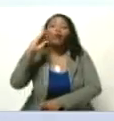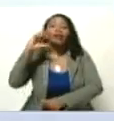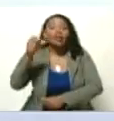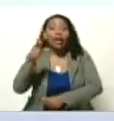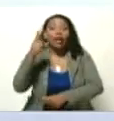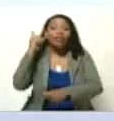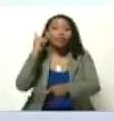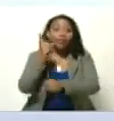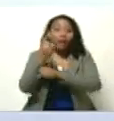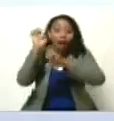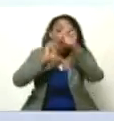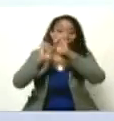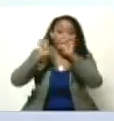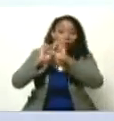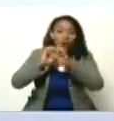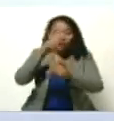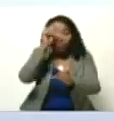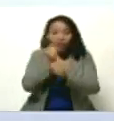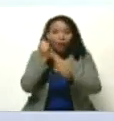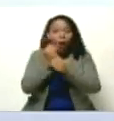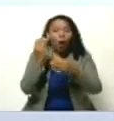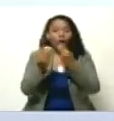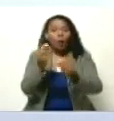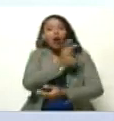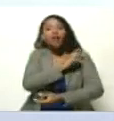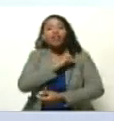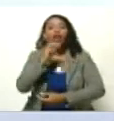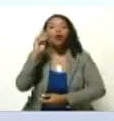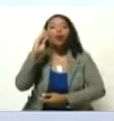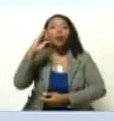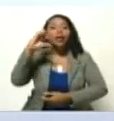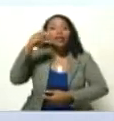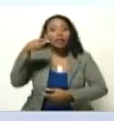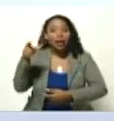evaluado su trabajo como jefe de UH. De manera